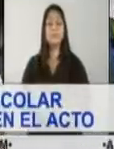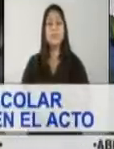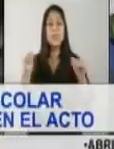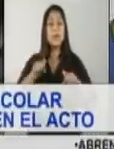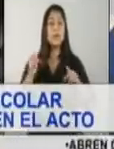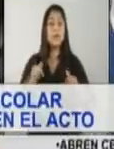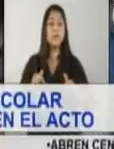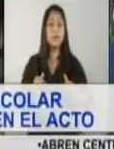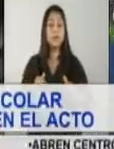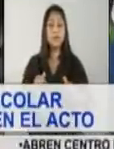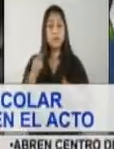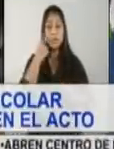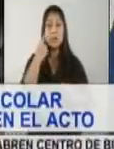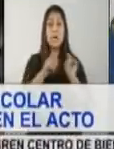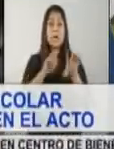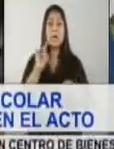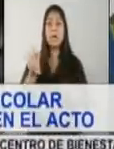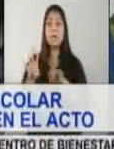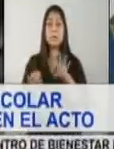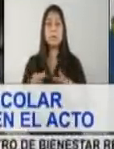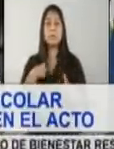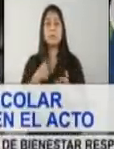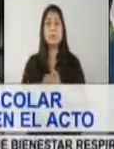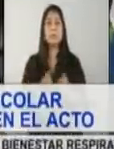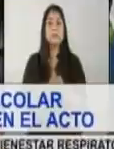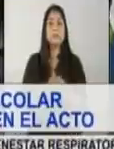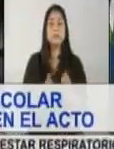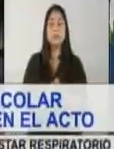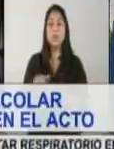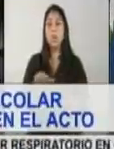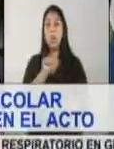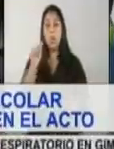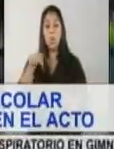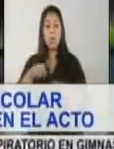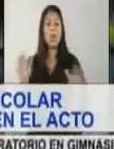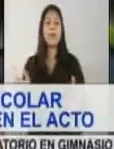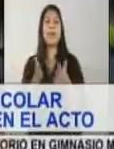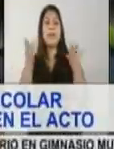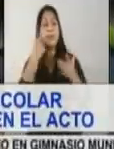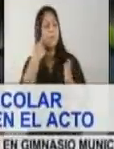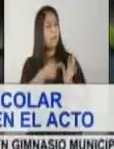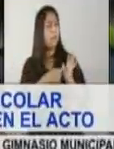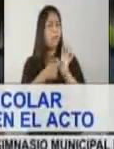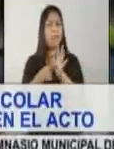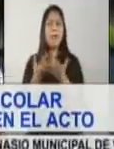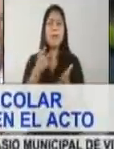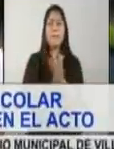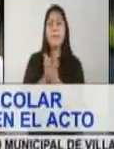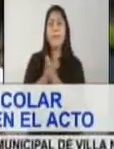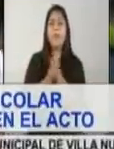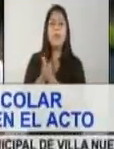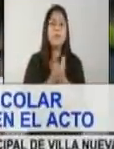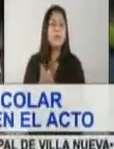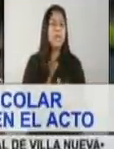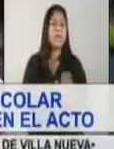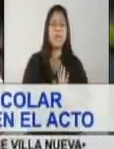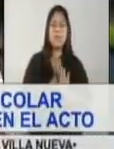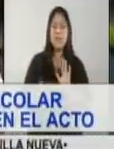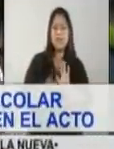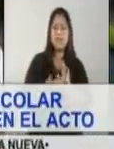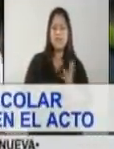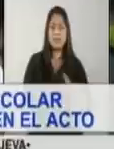Hoy, mientras unos estamos en la pena, otros hoy en la mañana demostraron que están en la pepena, tratando de